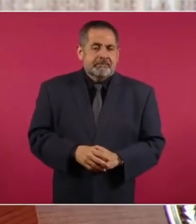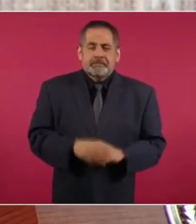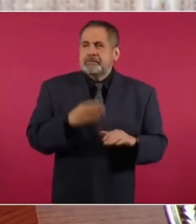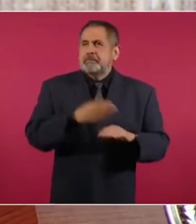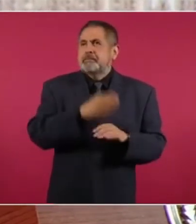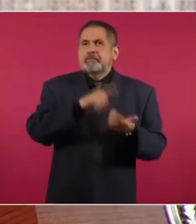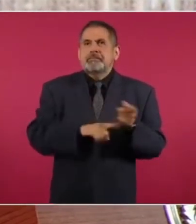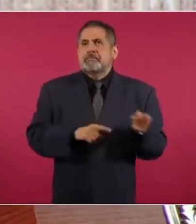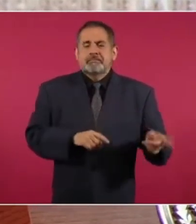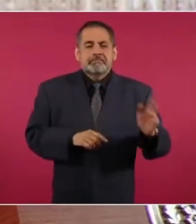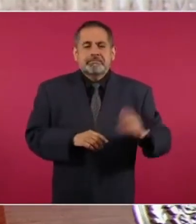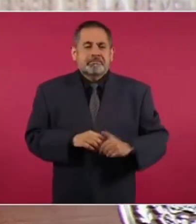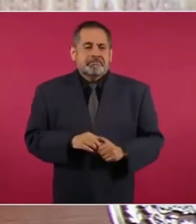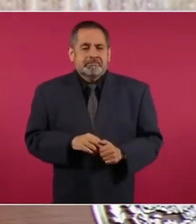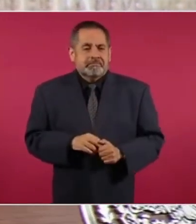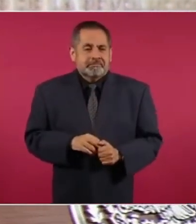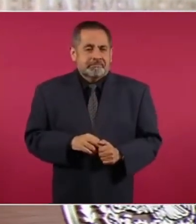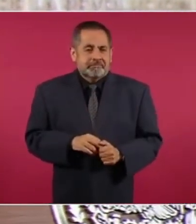muy